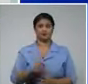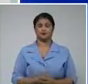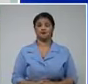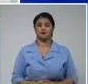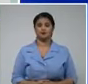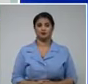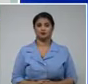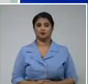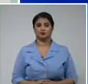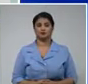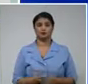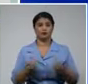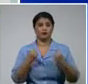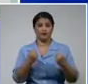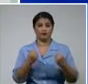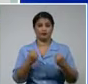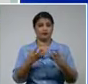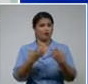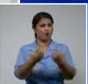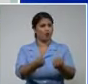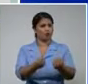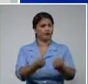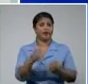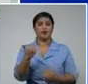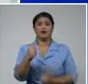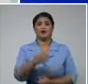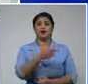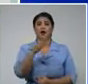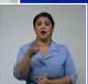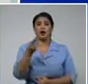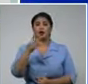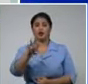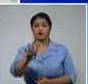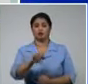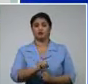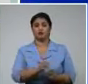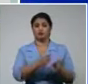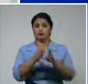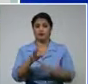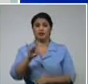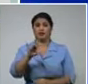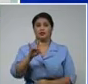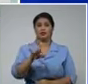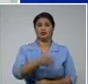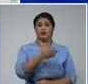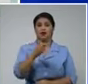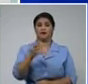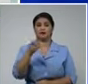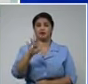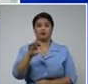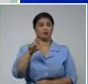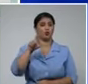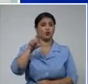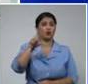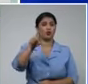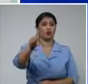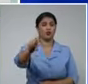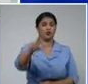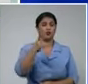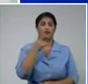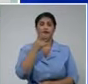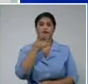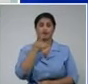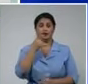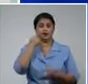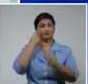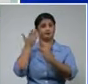ahí de 10 a 14, y de 15 a 18 es el último que se ve, que es el verde, que ustedes